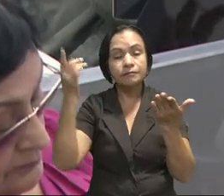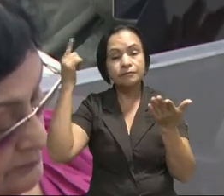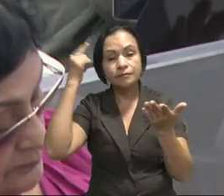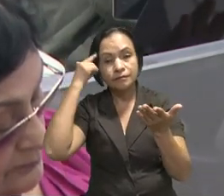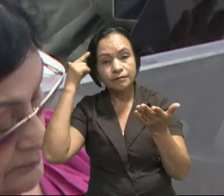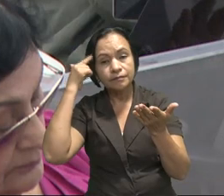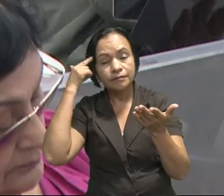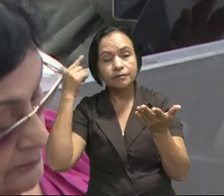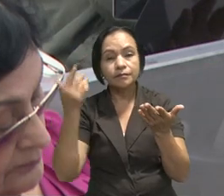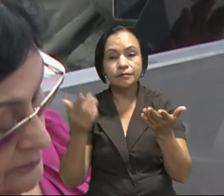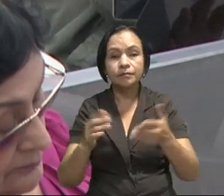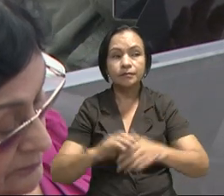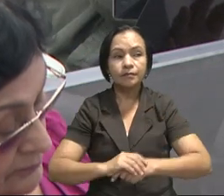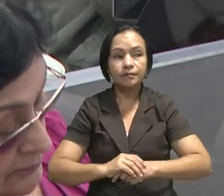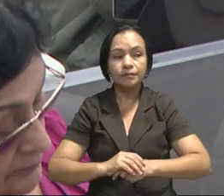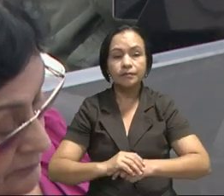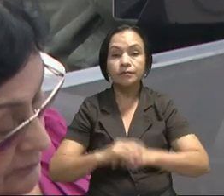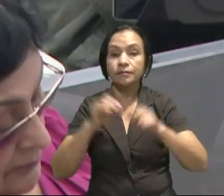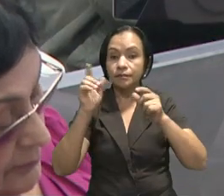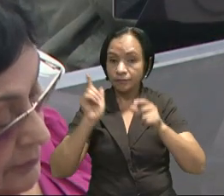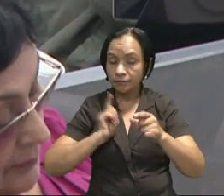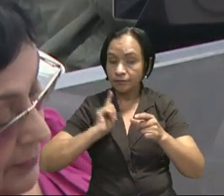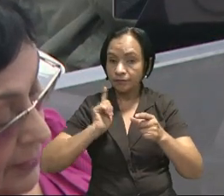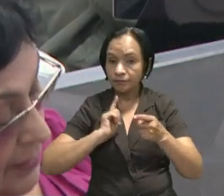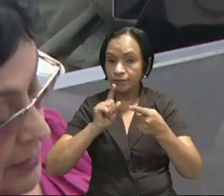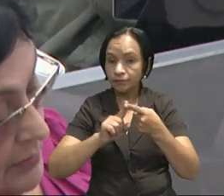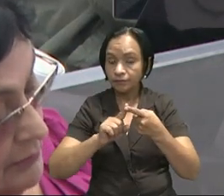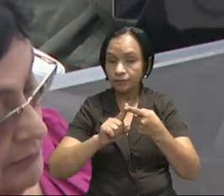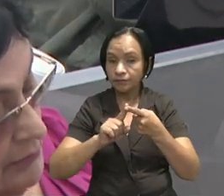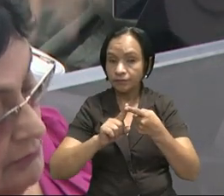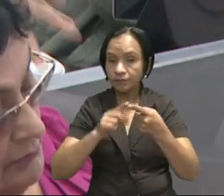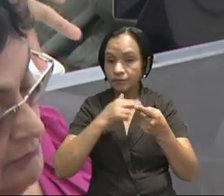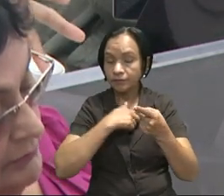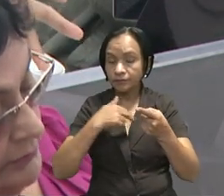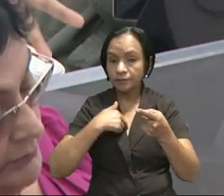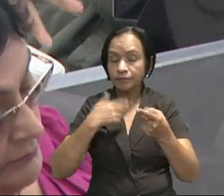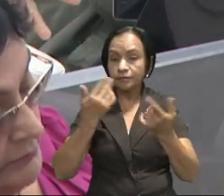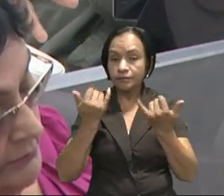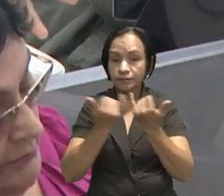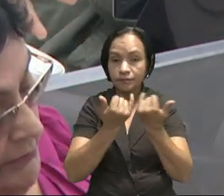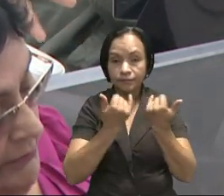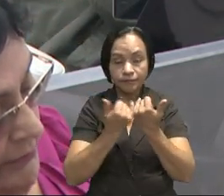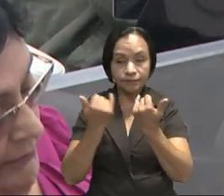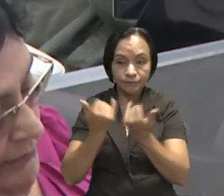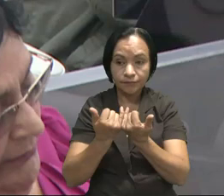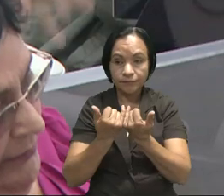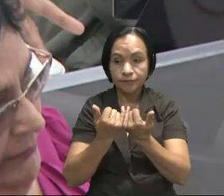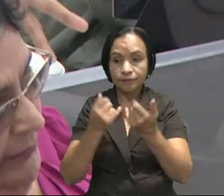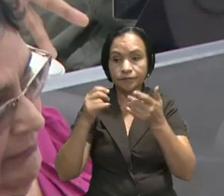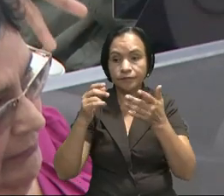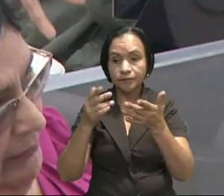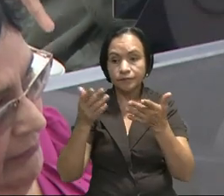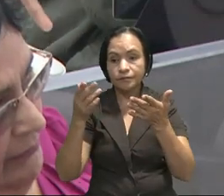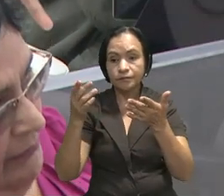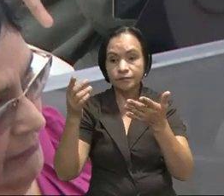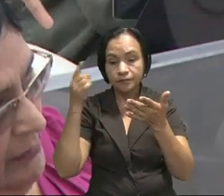reflexionar que hay que meterle dientes y